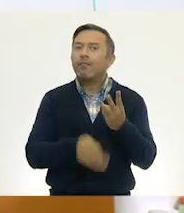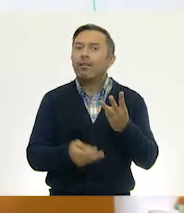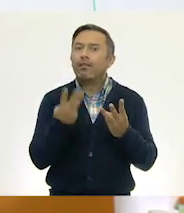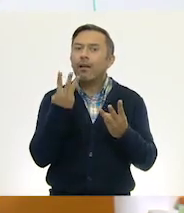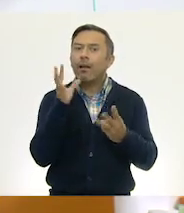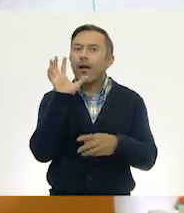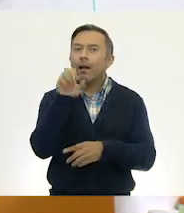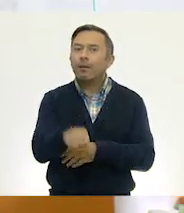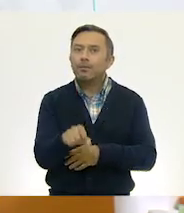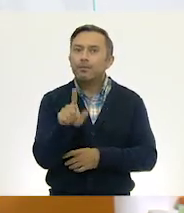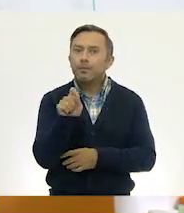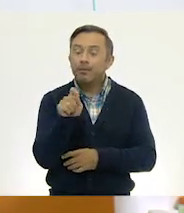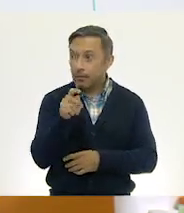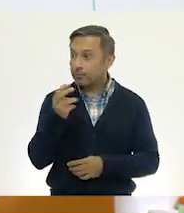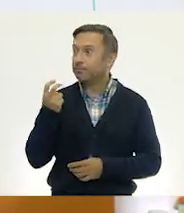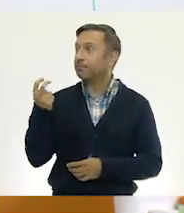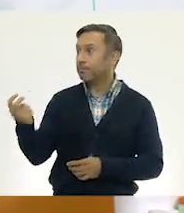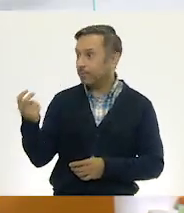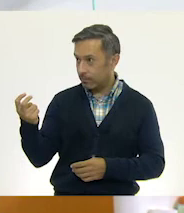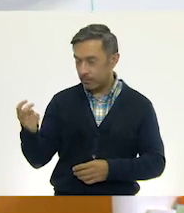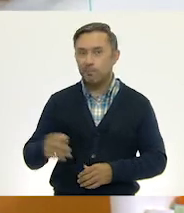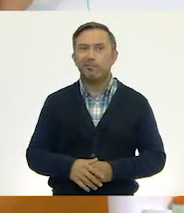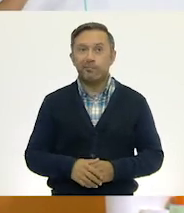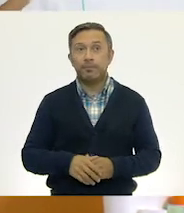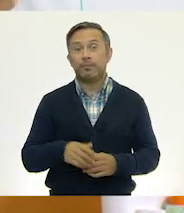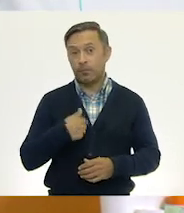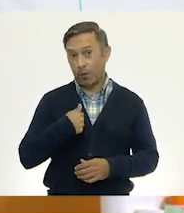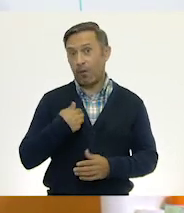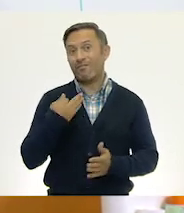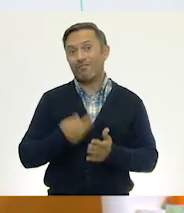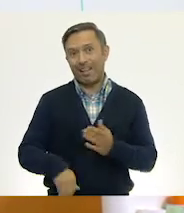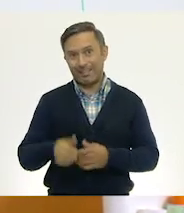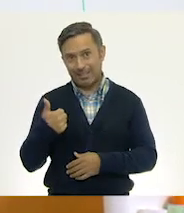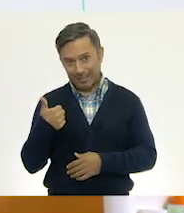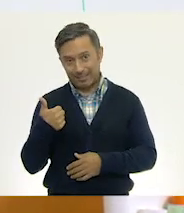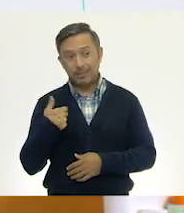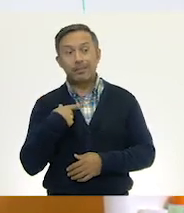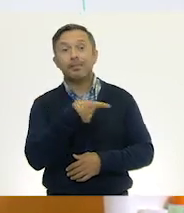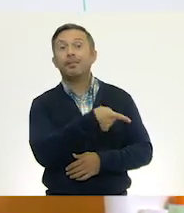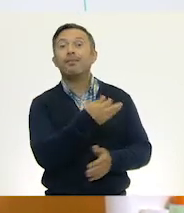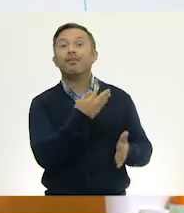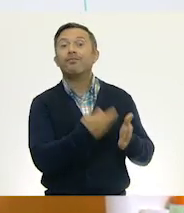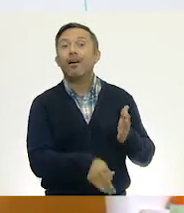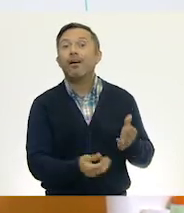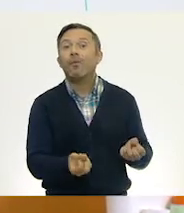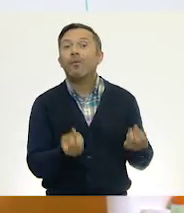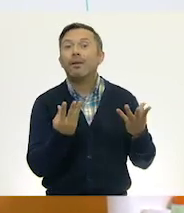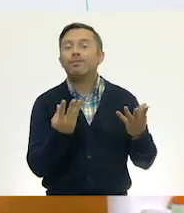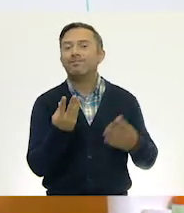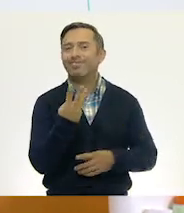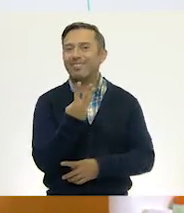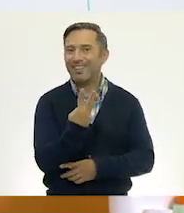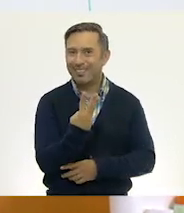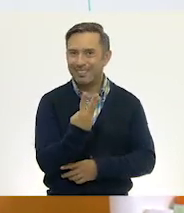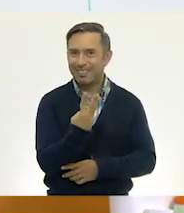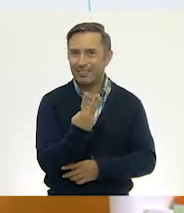Muy bien. Por lo tanto, a mí me faltan 6 y a ti 3. Vamos